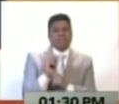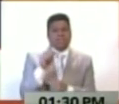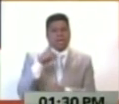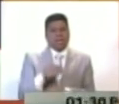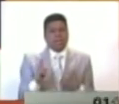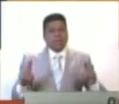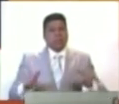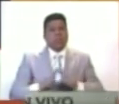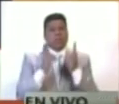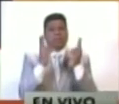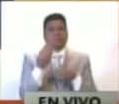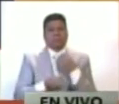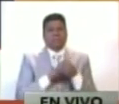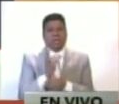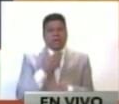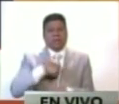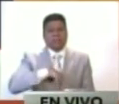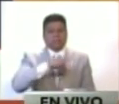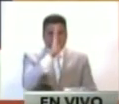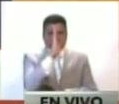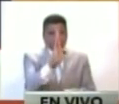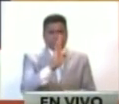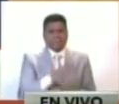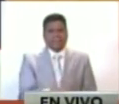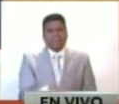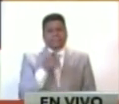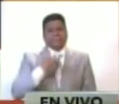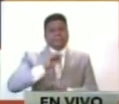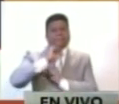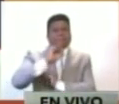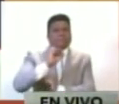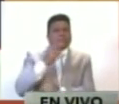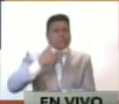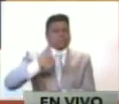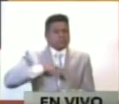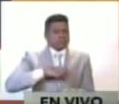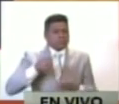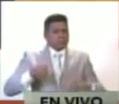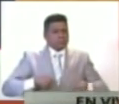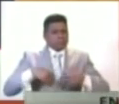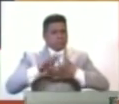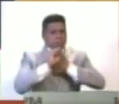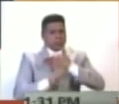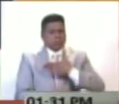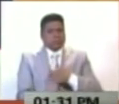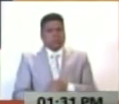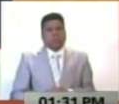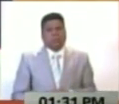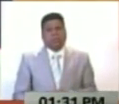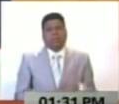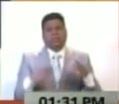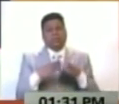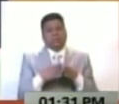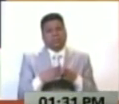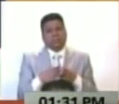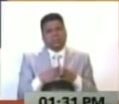dé. Nosotros vamos a seguir por nuestro camino, que es defender el Mercosur, defender los movimientos sociales del